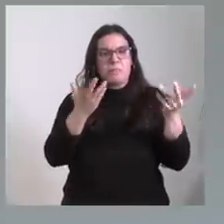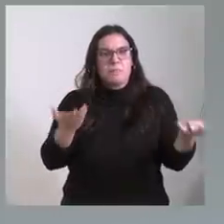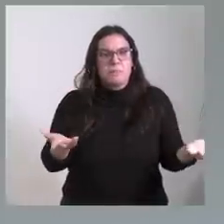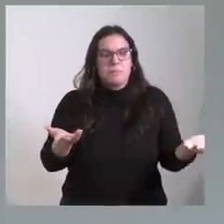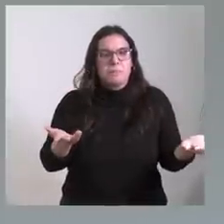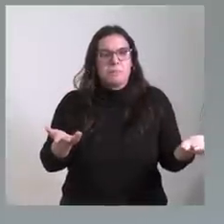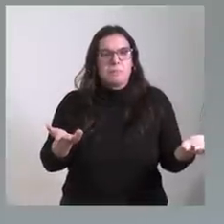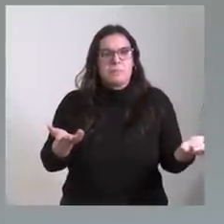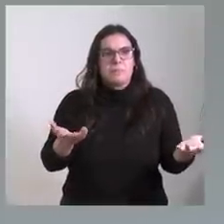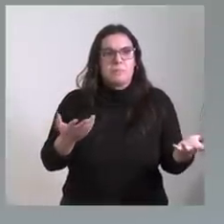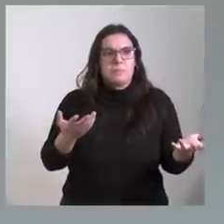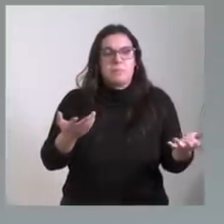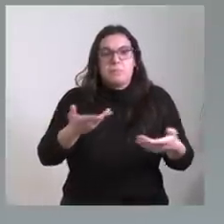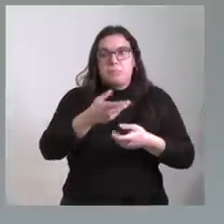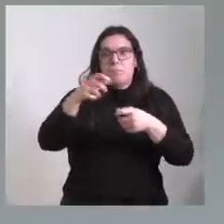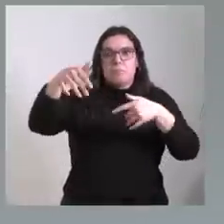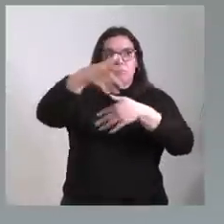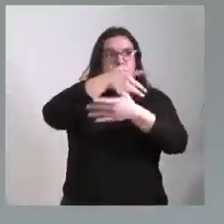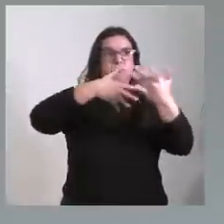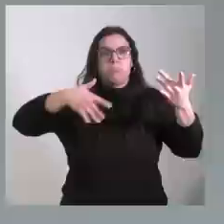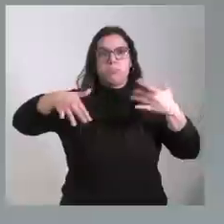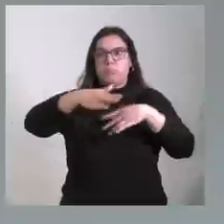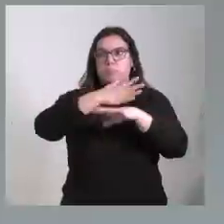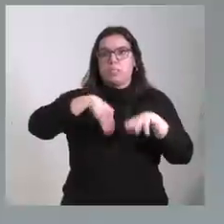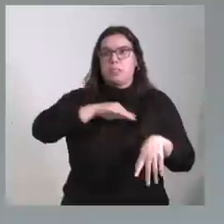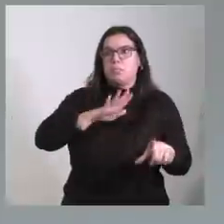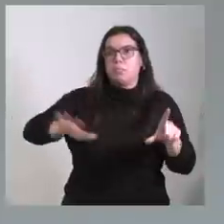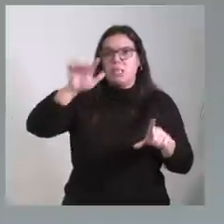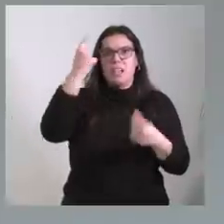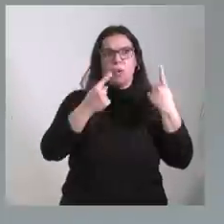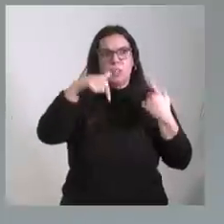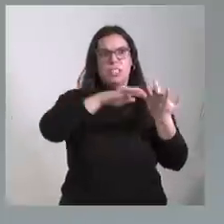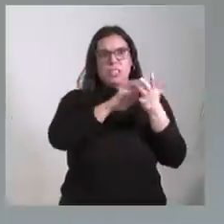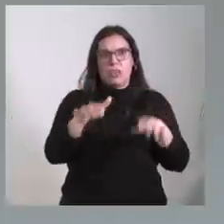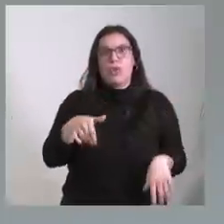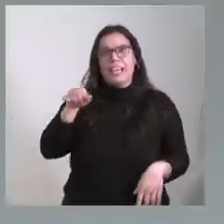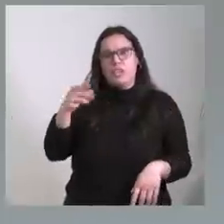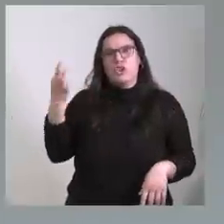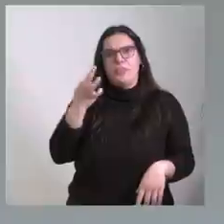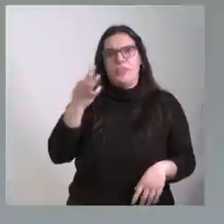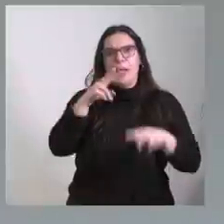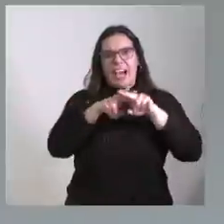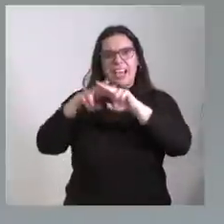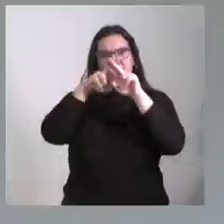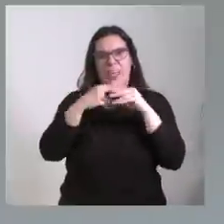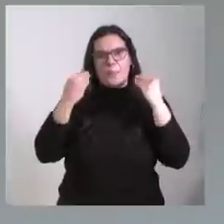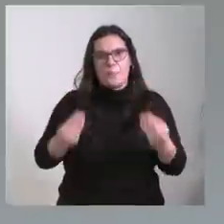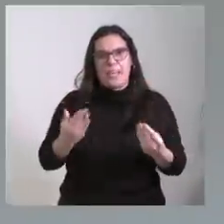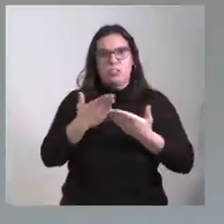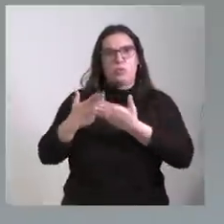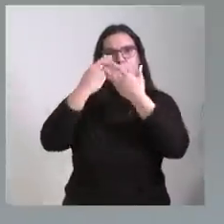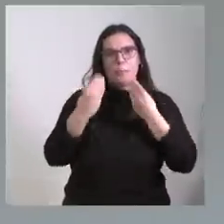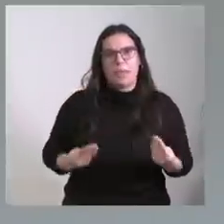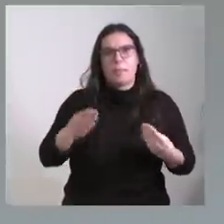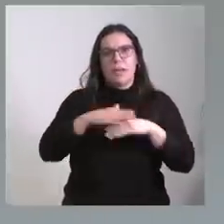y que andan con libertad por las calles de España y algunas de ellas son de Castilla y león eso es lo que tendríamos que analizar lo que tendríamos que estudiar y lo que